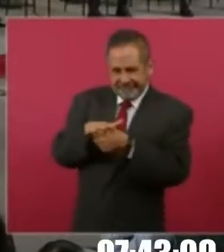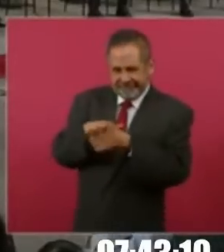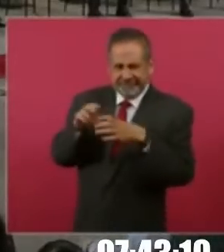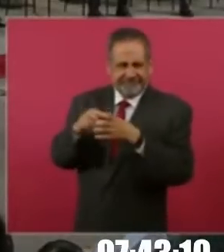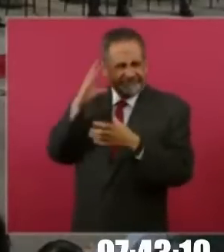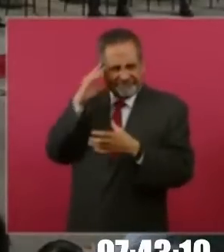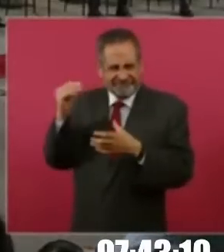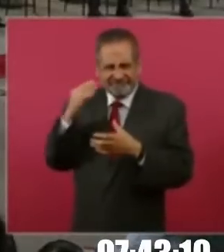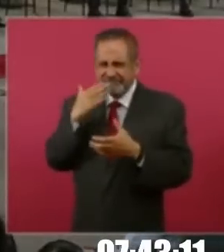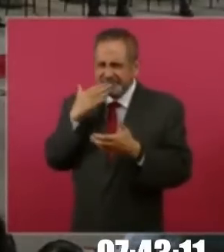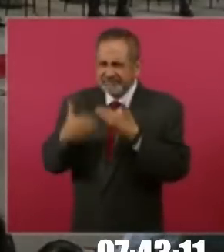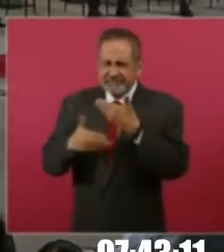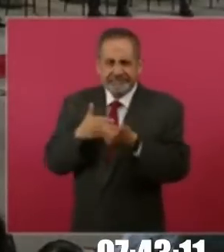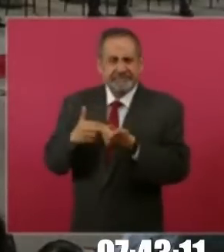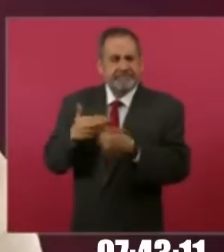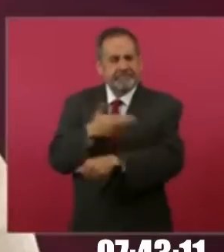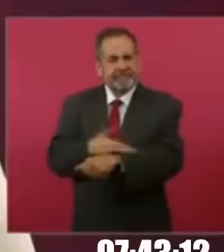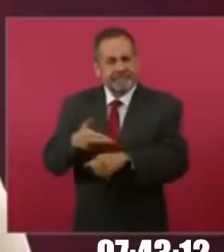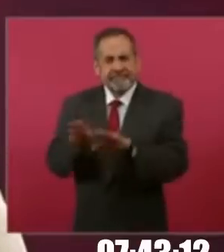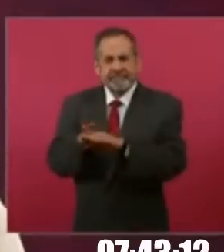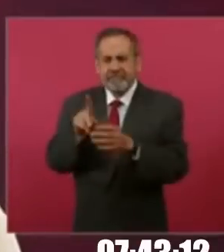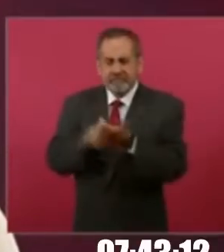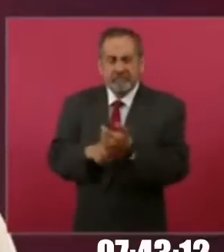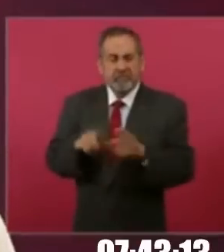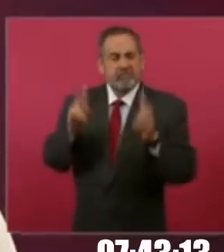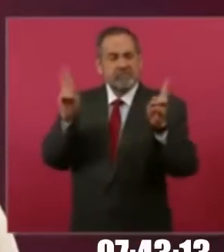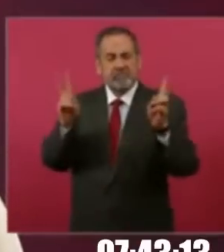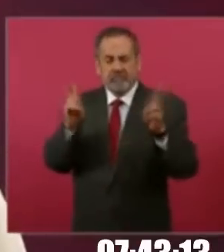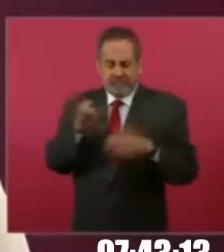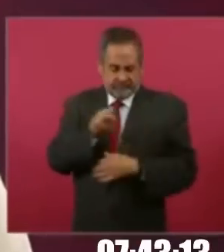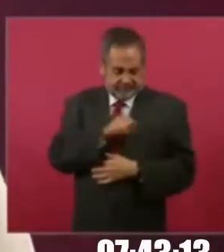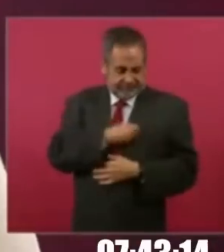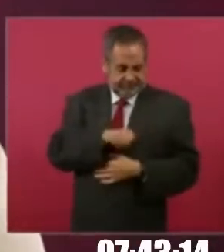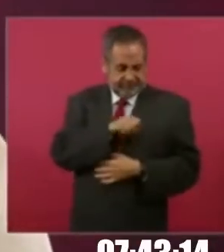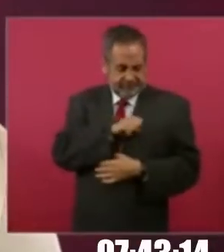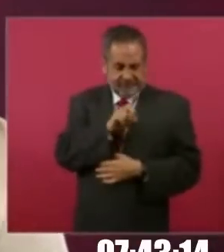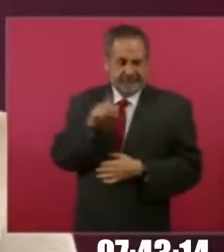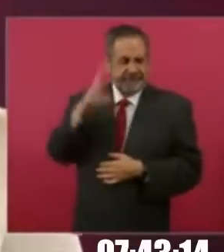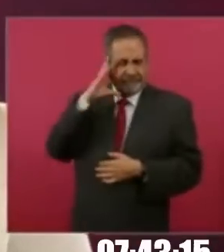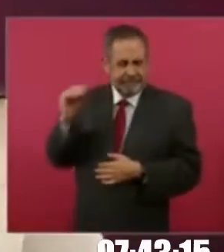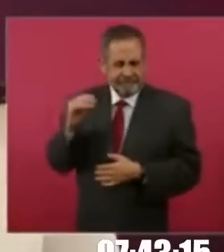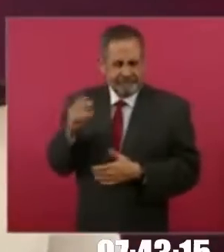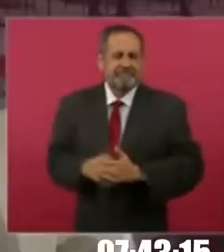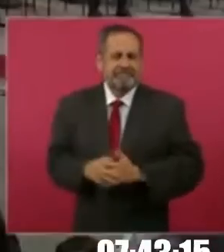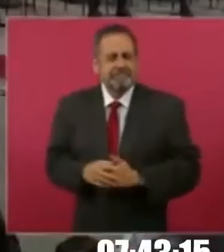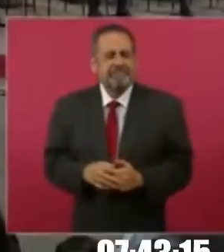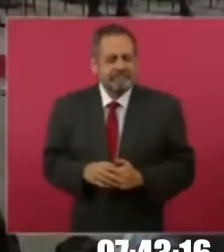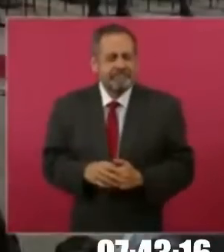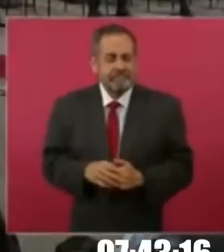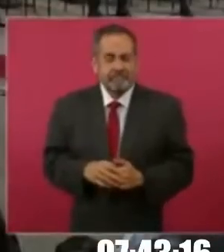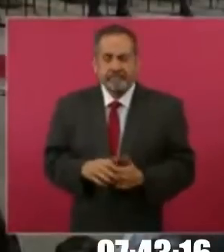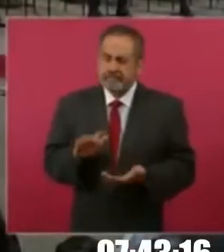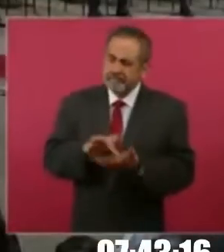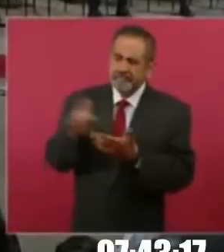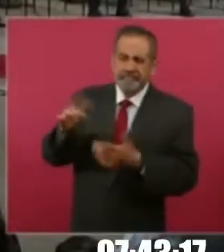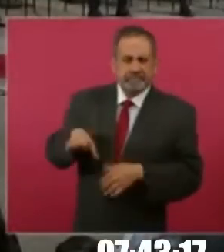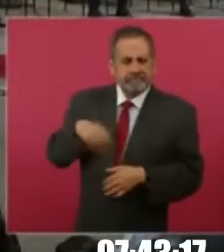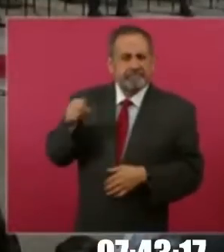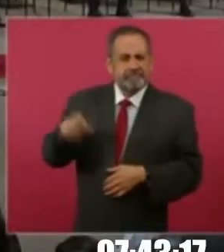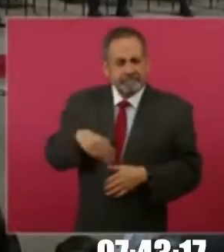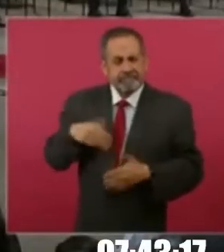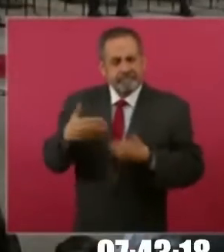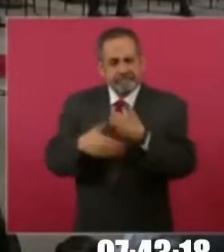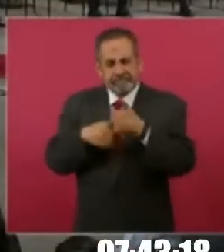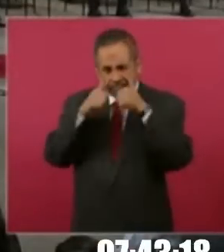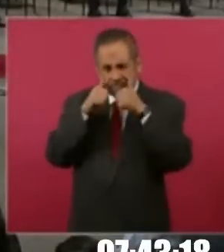este este proceso la cual hemos denominado operación salud Colima agradezco y reconozco todo el esfuerzo y atención